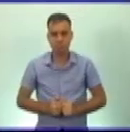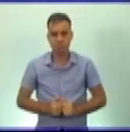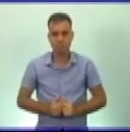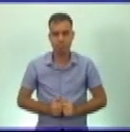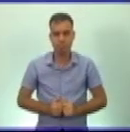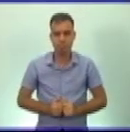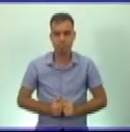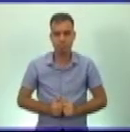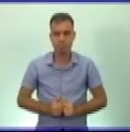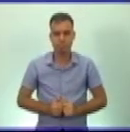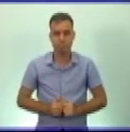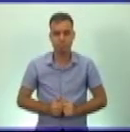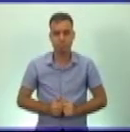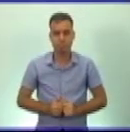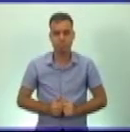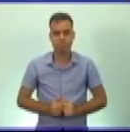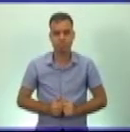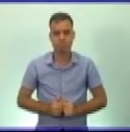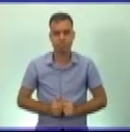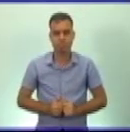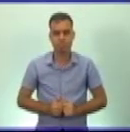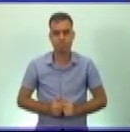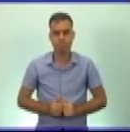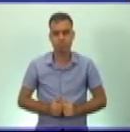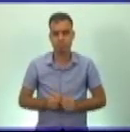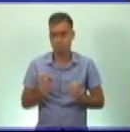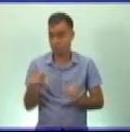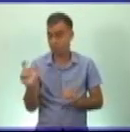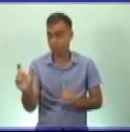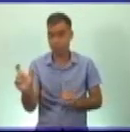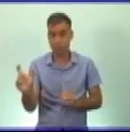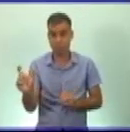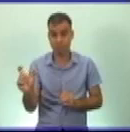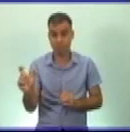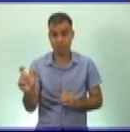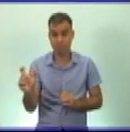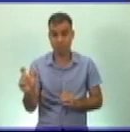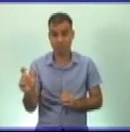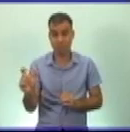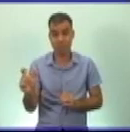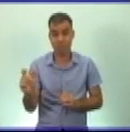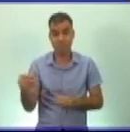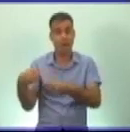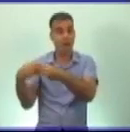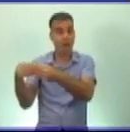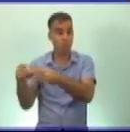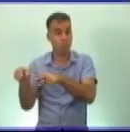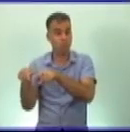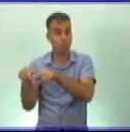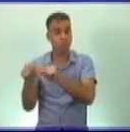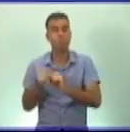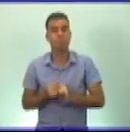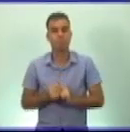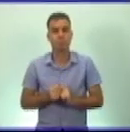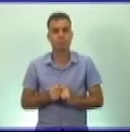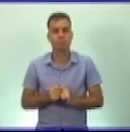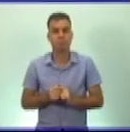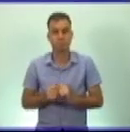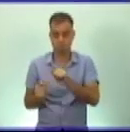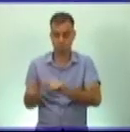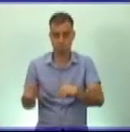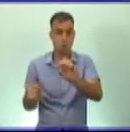y ahí le dan la reacción de obtención de un óxido metálico, el óxido de aluminio a partir de la reacción directa del metal aluminio con